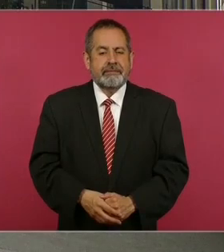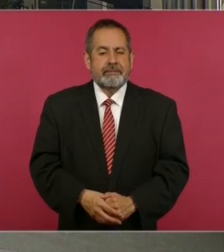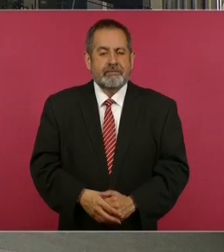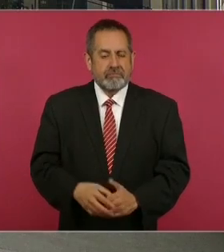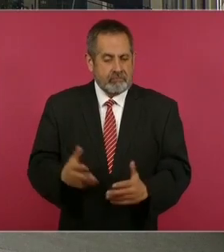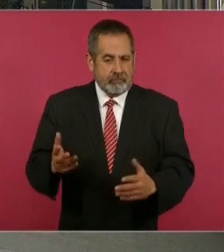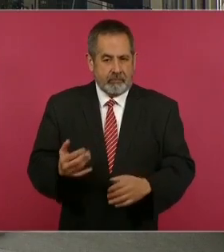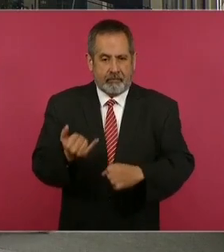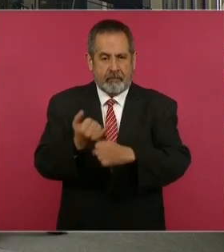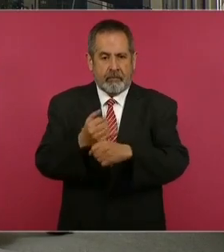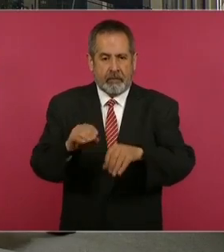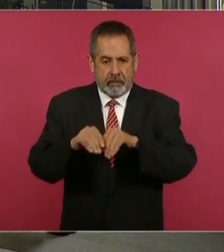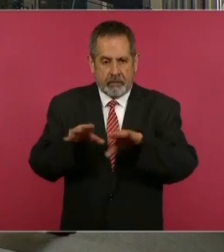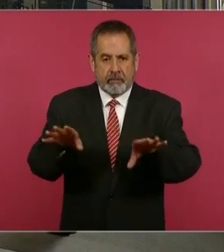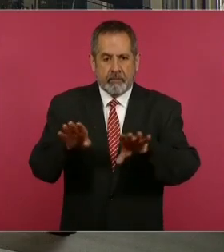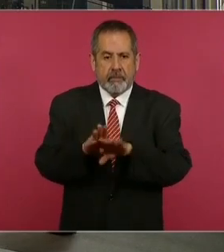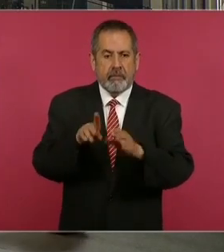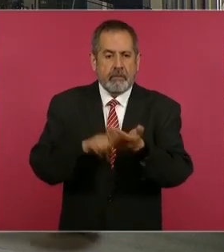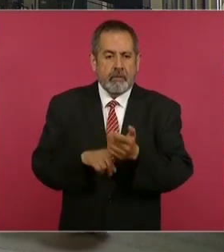informamos sobre